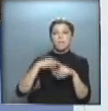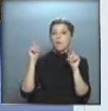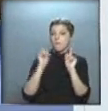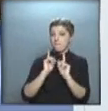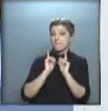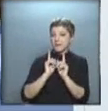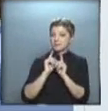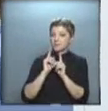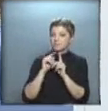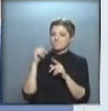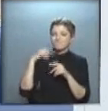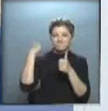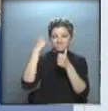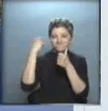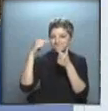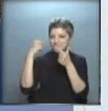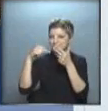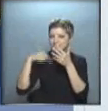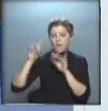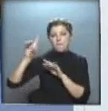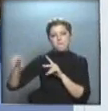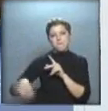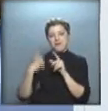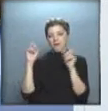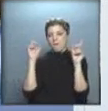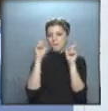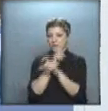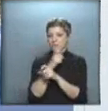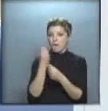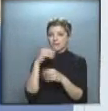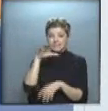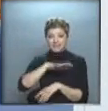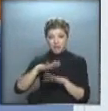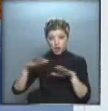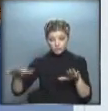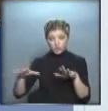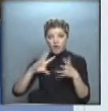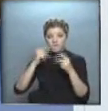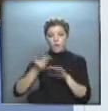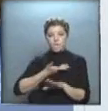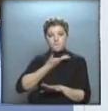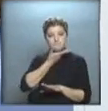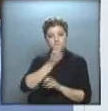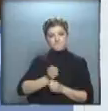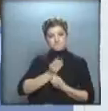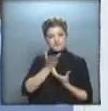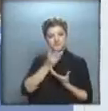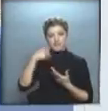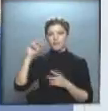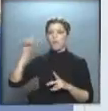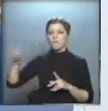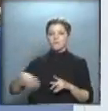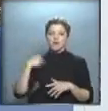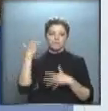eso trae a la larga una crispación y una exasperación en los chicos que termina en hechos disruptivos, en